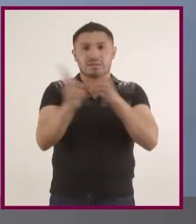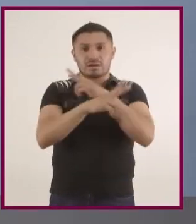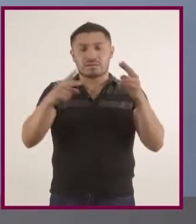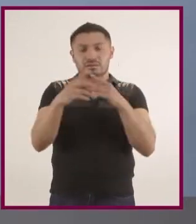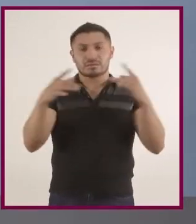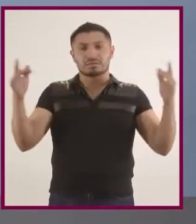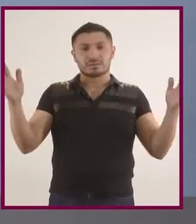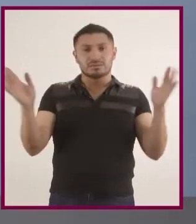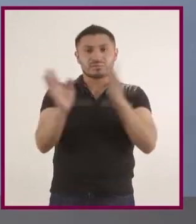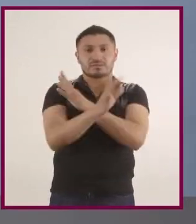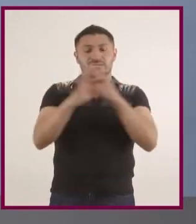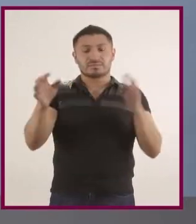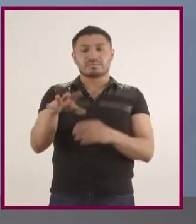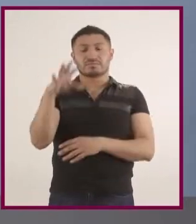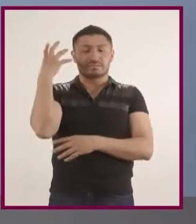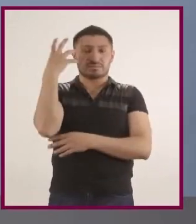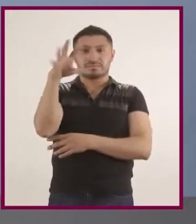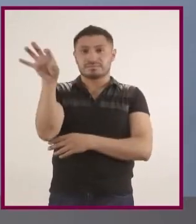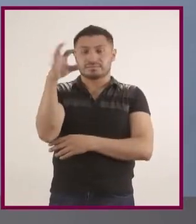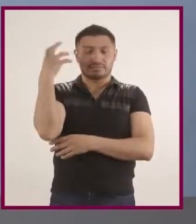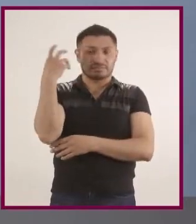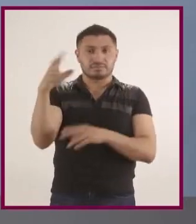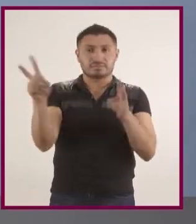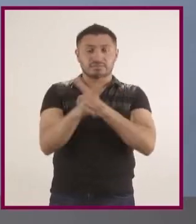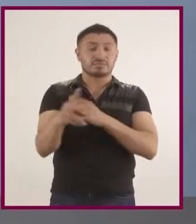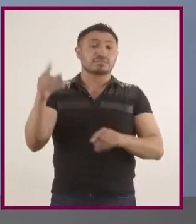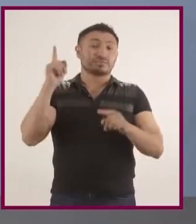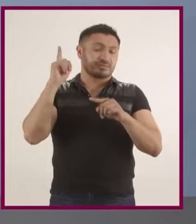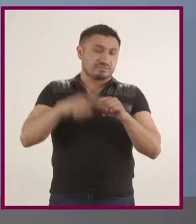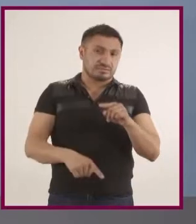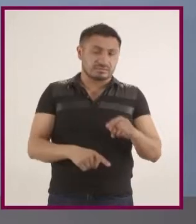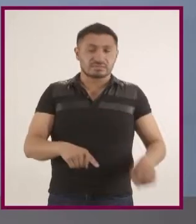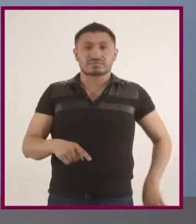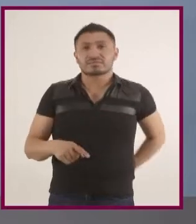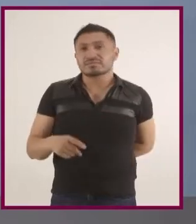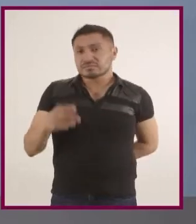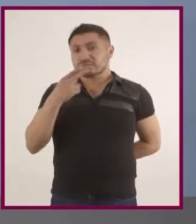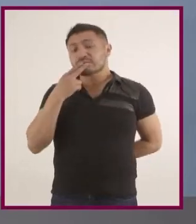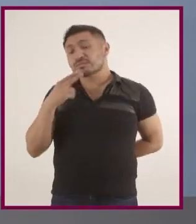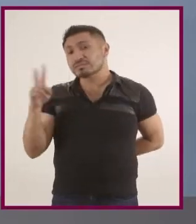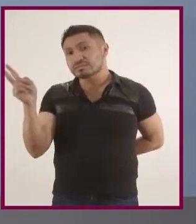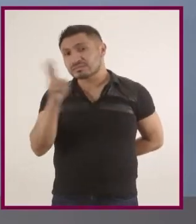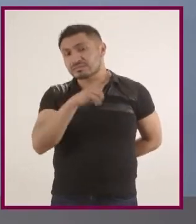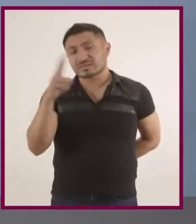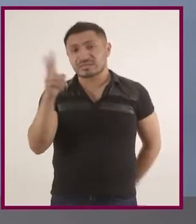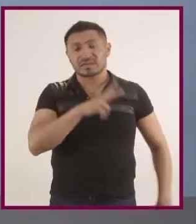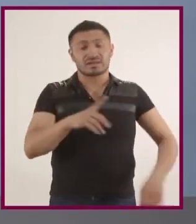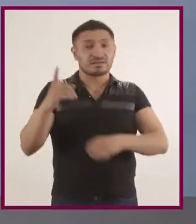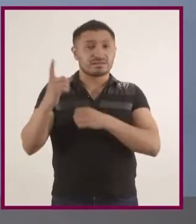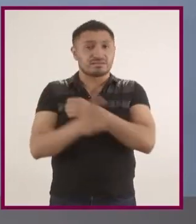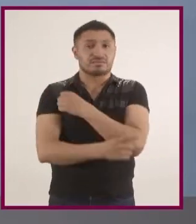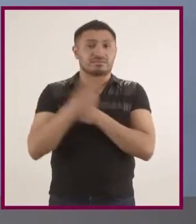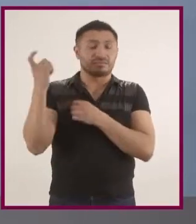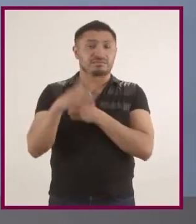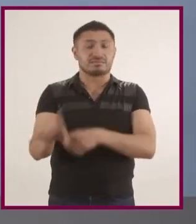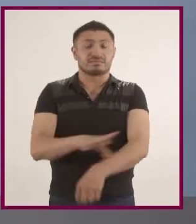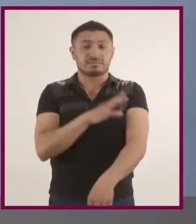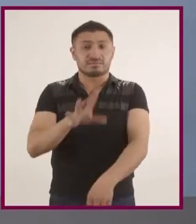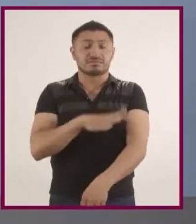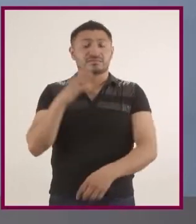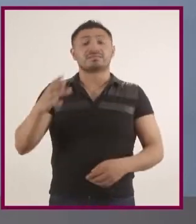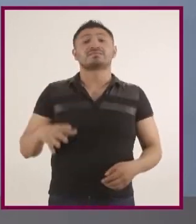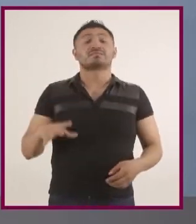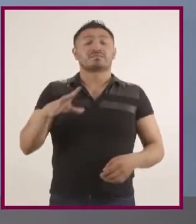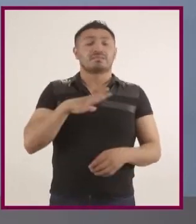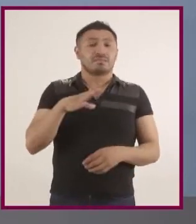y así evitar el uso de ventiladores o aire acondicionado ahora que si se usa el aire acondicionado se debe mantener cerrada la habitación para